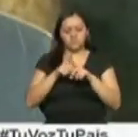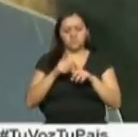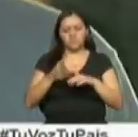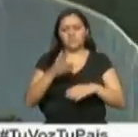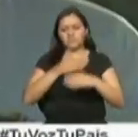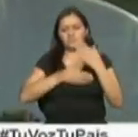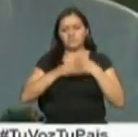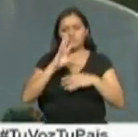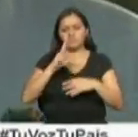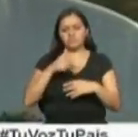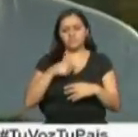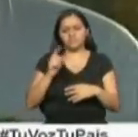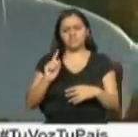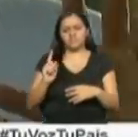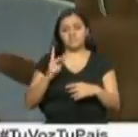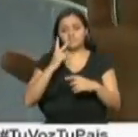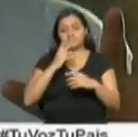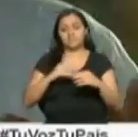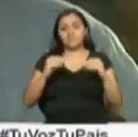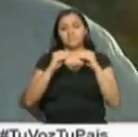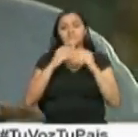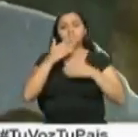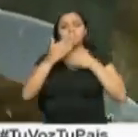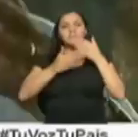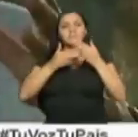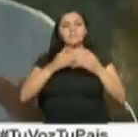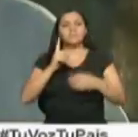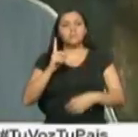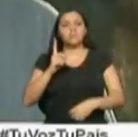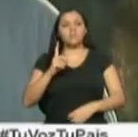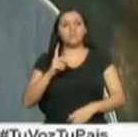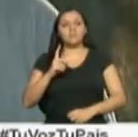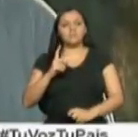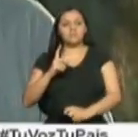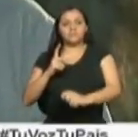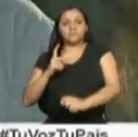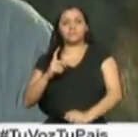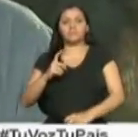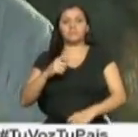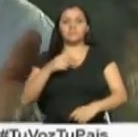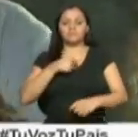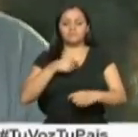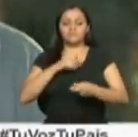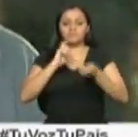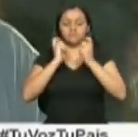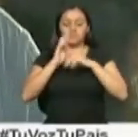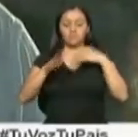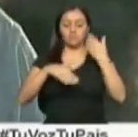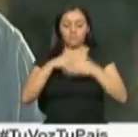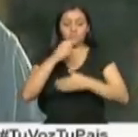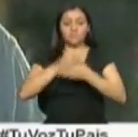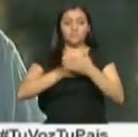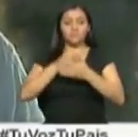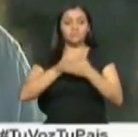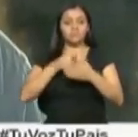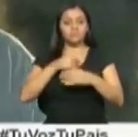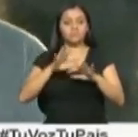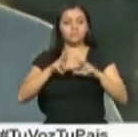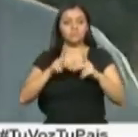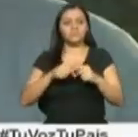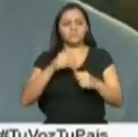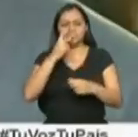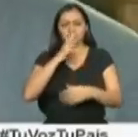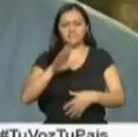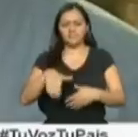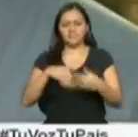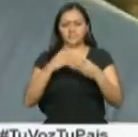la corrupción. Pero no hay que hablar charlatanería, convertir la lucha contra la corrupción, algo tan